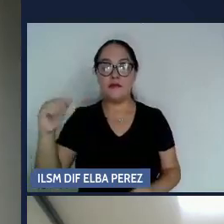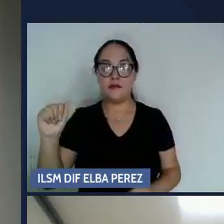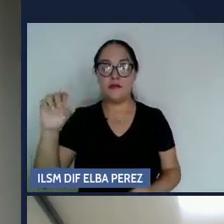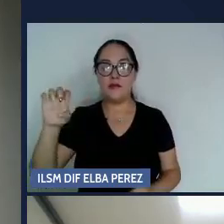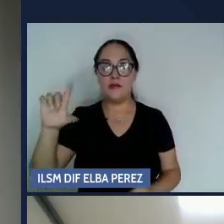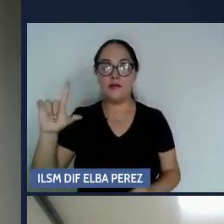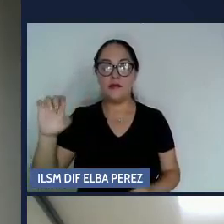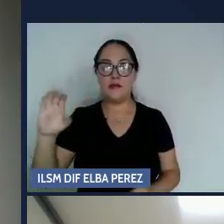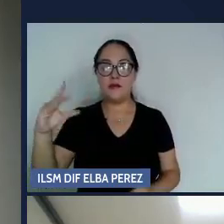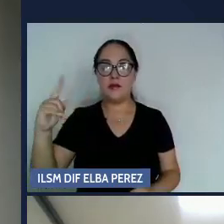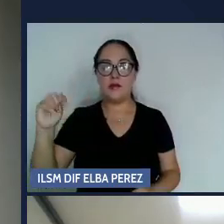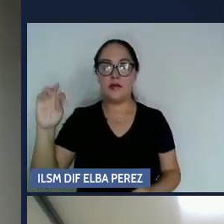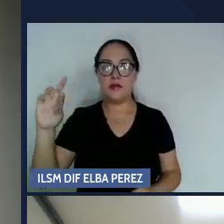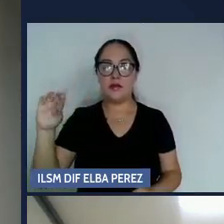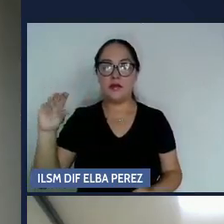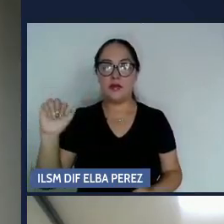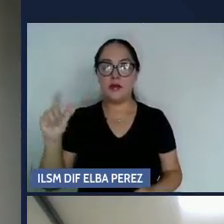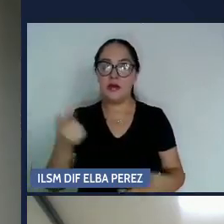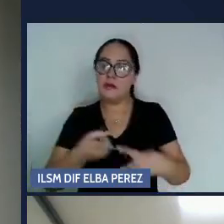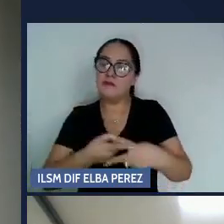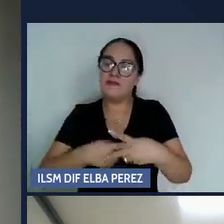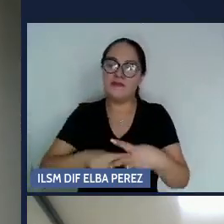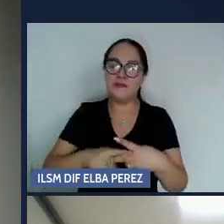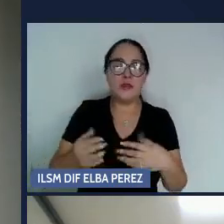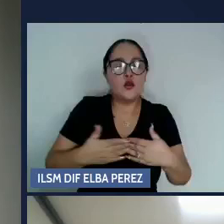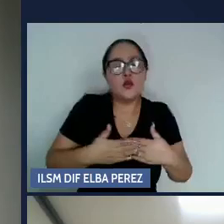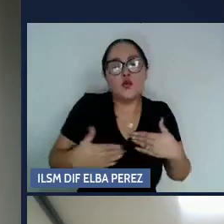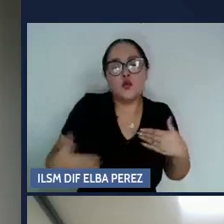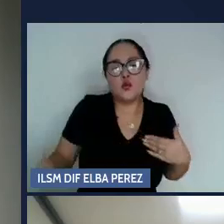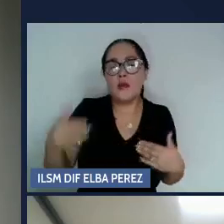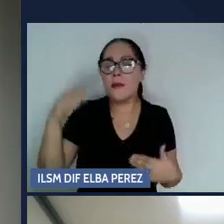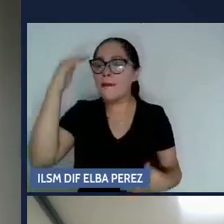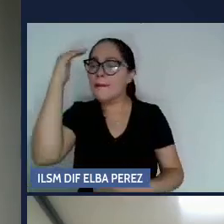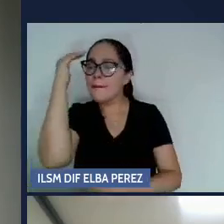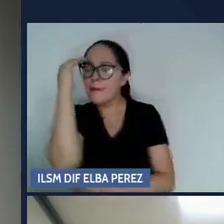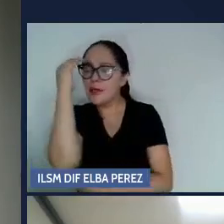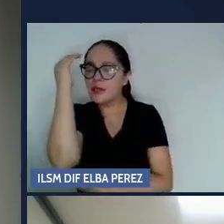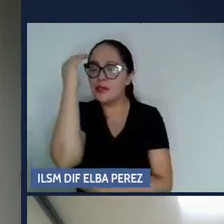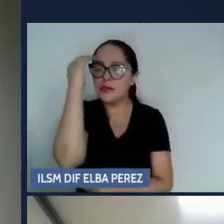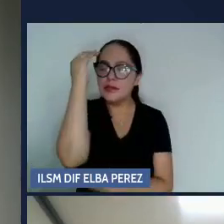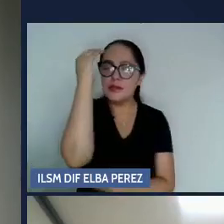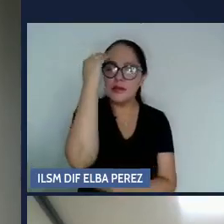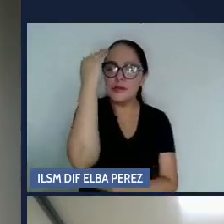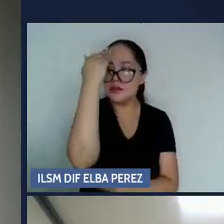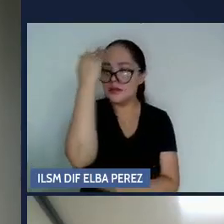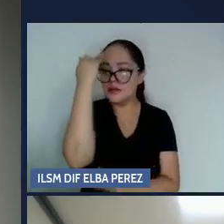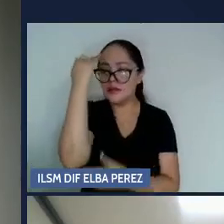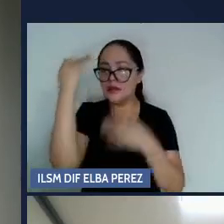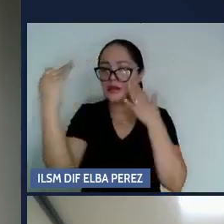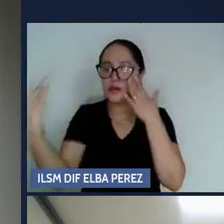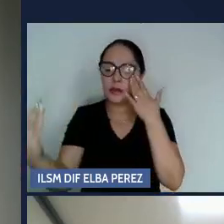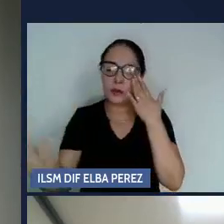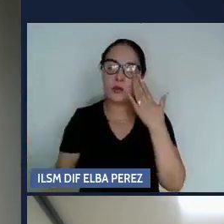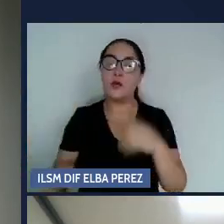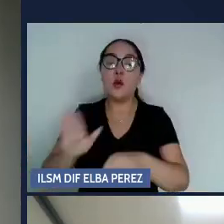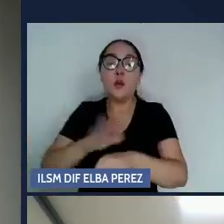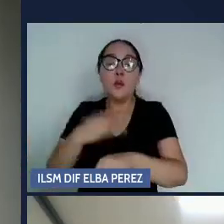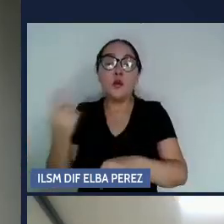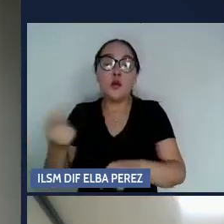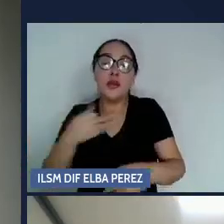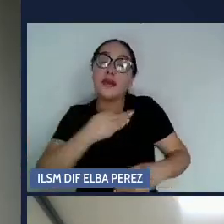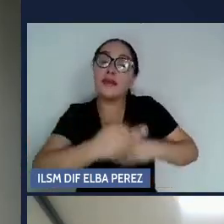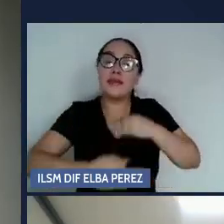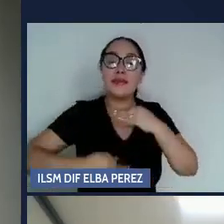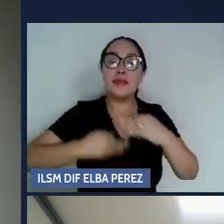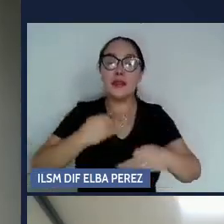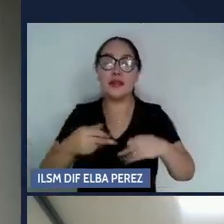nos referimos con ese periodo de reflexión? A que, obviamente, como ciudadanía, vamos a reflexionar